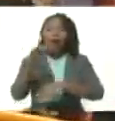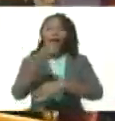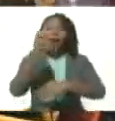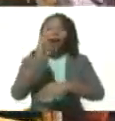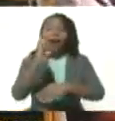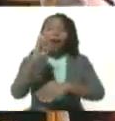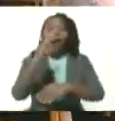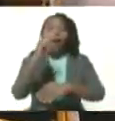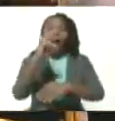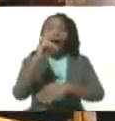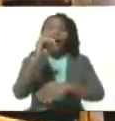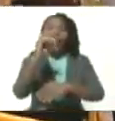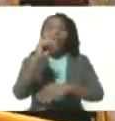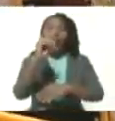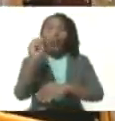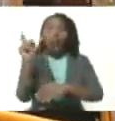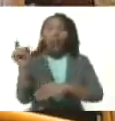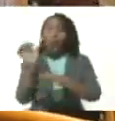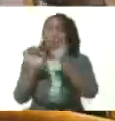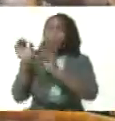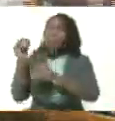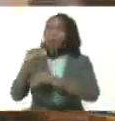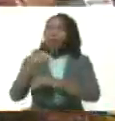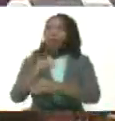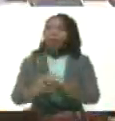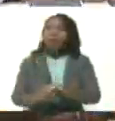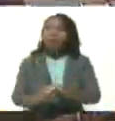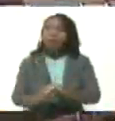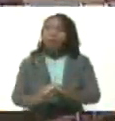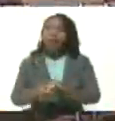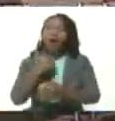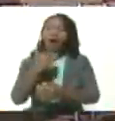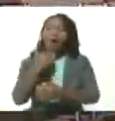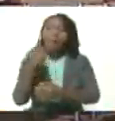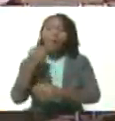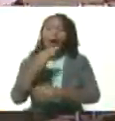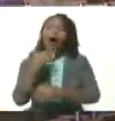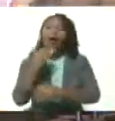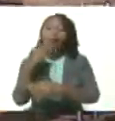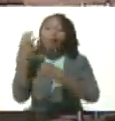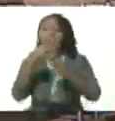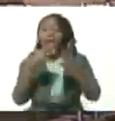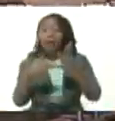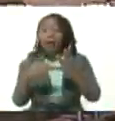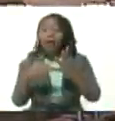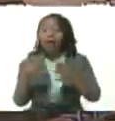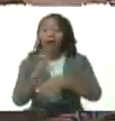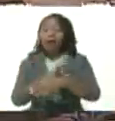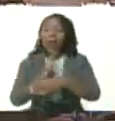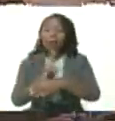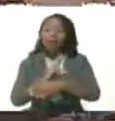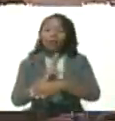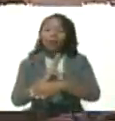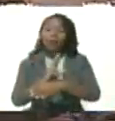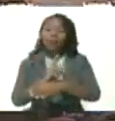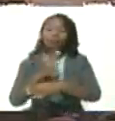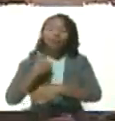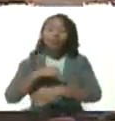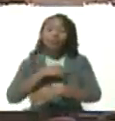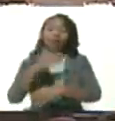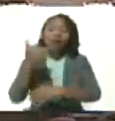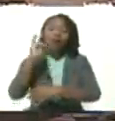Gerardo, ¿qué más me puedes explicar tú, Gerardo? Bueno, en caso tal de que el producto no esté en el furrá, nosotros